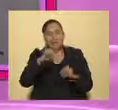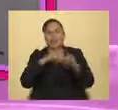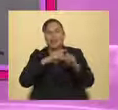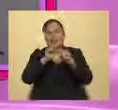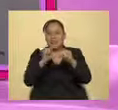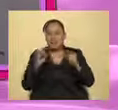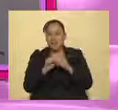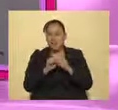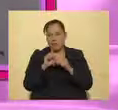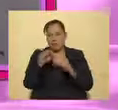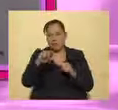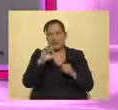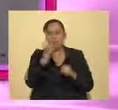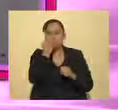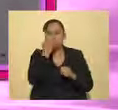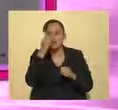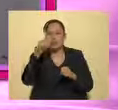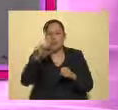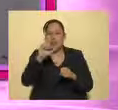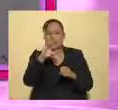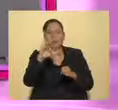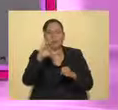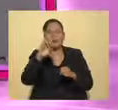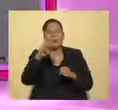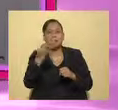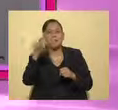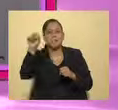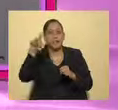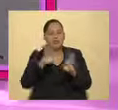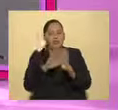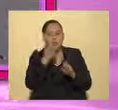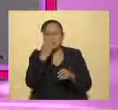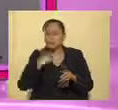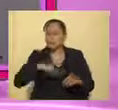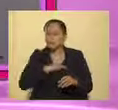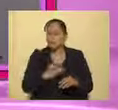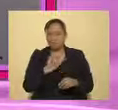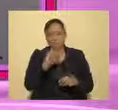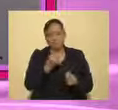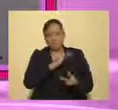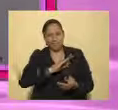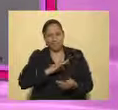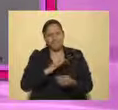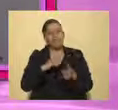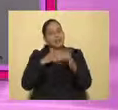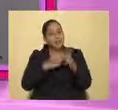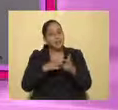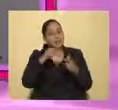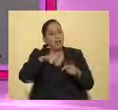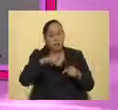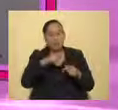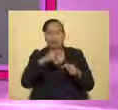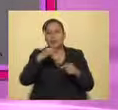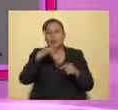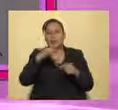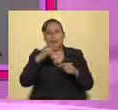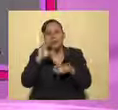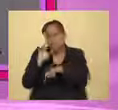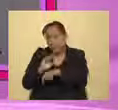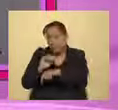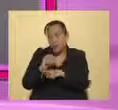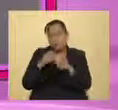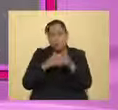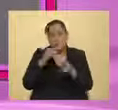and Belver Academia Escuela, en el cual estuvimos muy felices y vamos a seguir haciendo cosas siempre y cuando nos dé